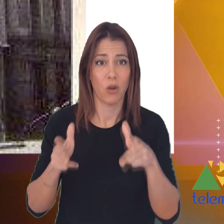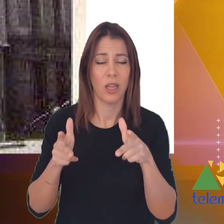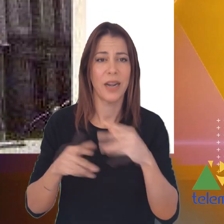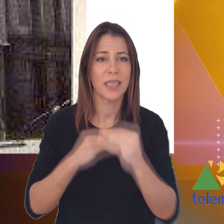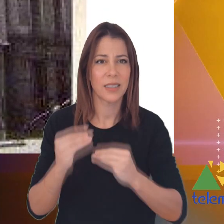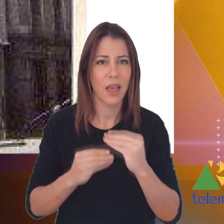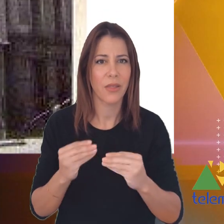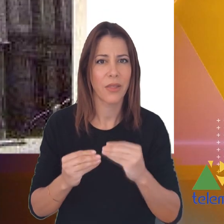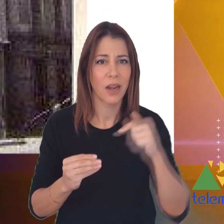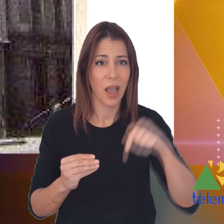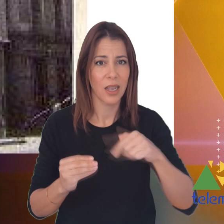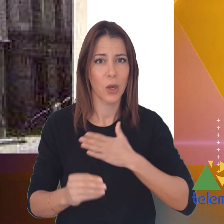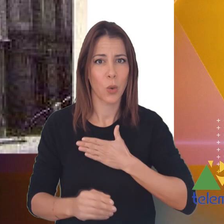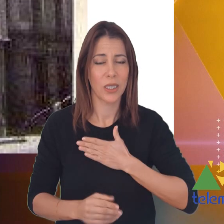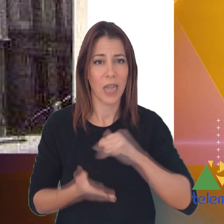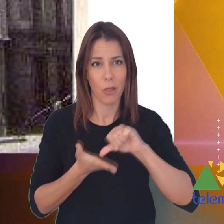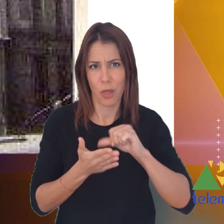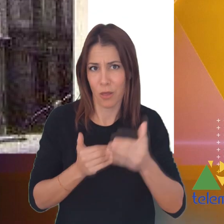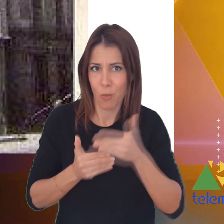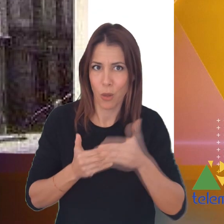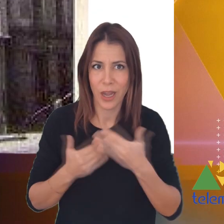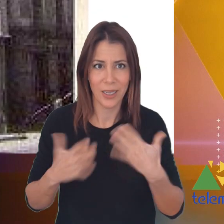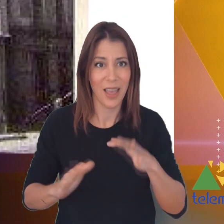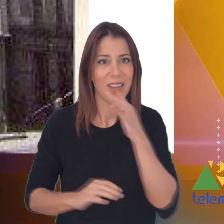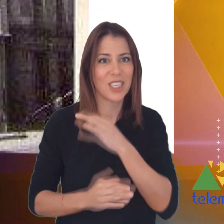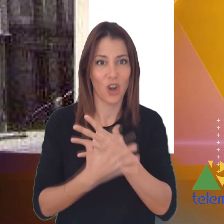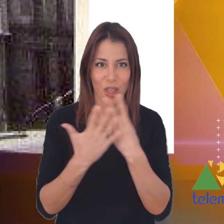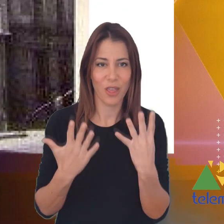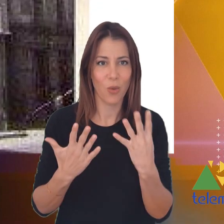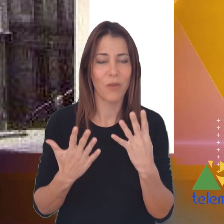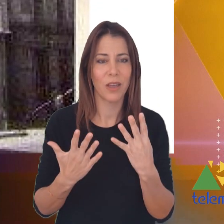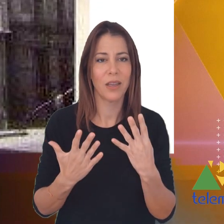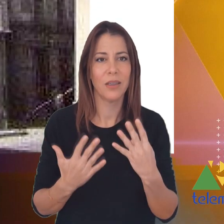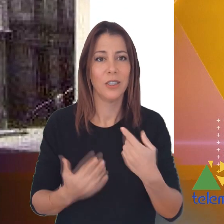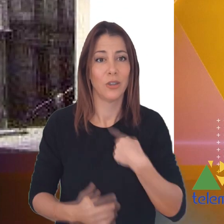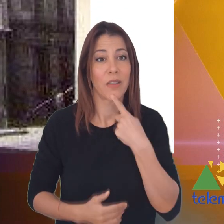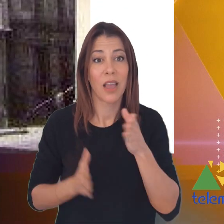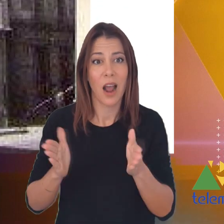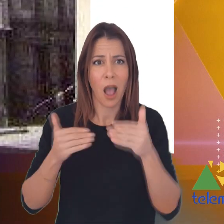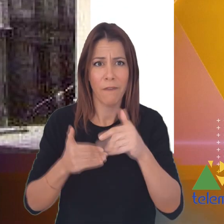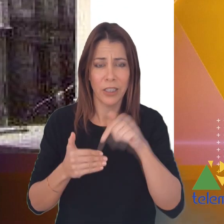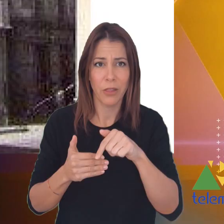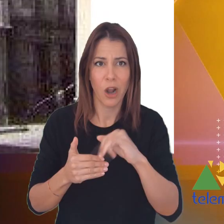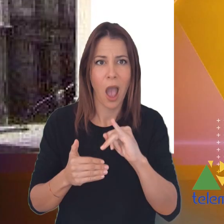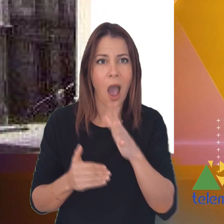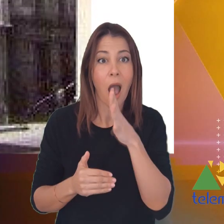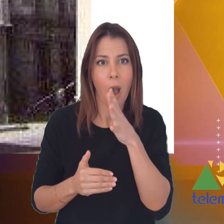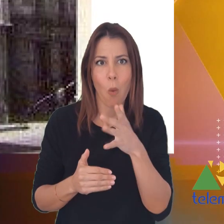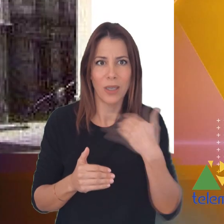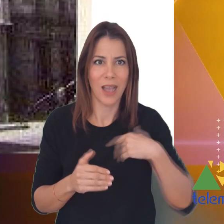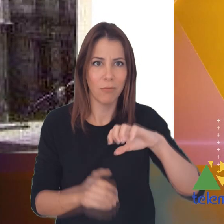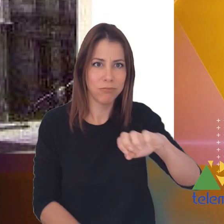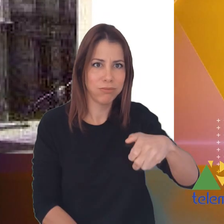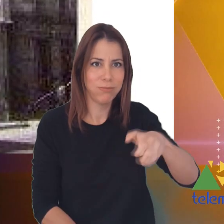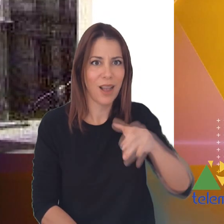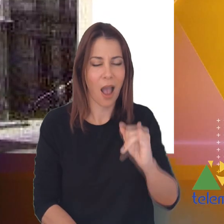se hacen en nuestra ciudad, modernas ya del siglo XIX. Decía que las habitaciones tenían agua corriente, que ya era